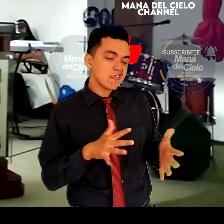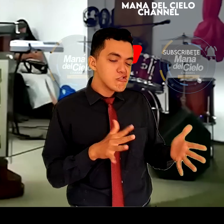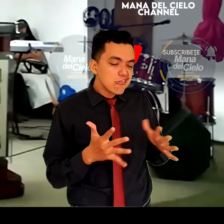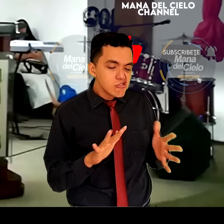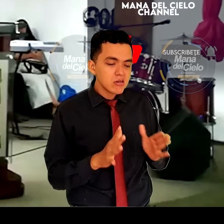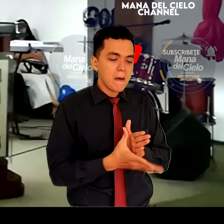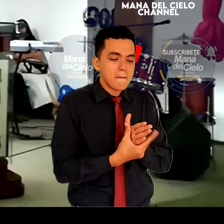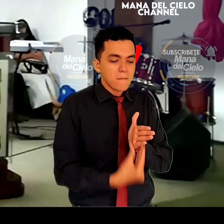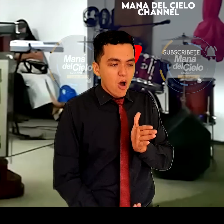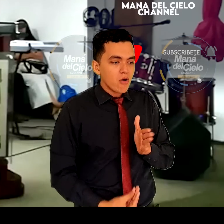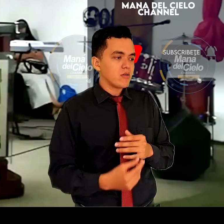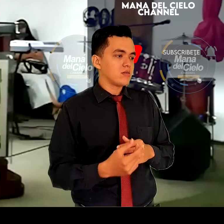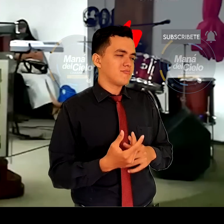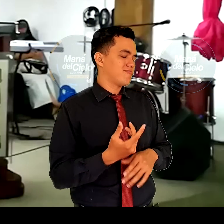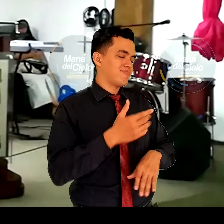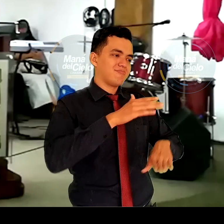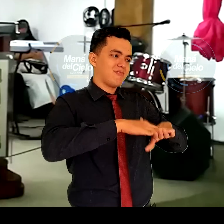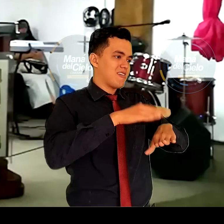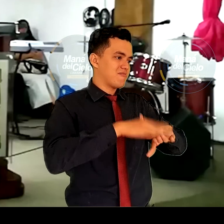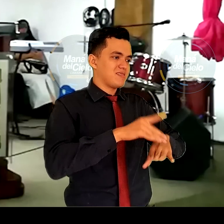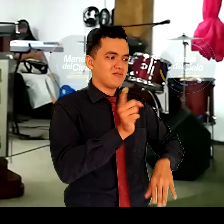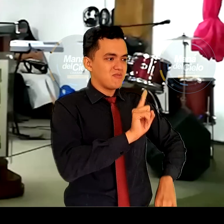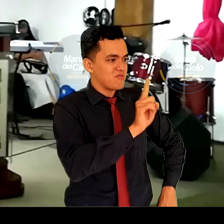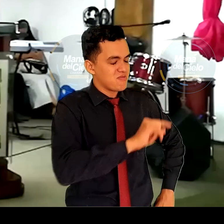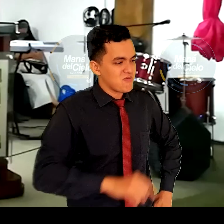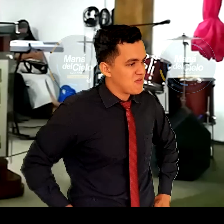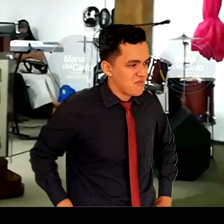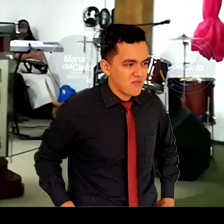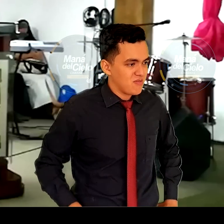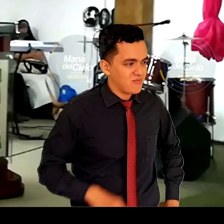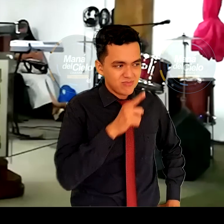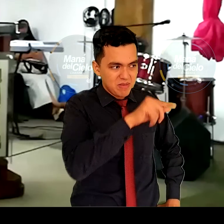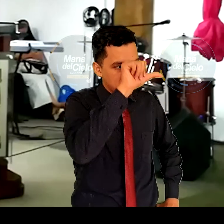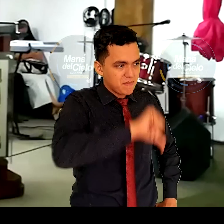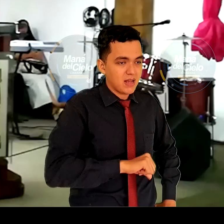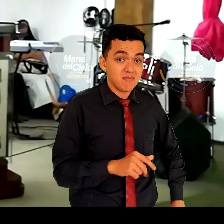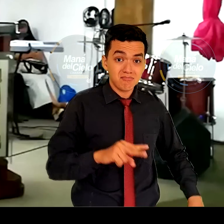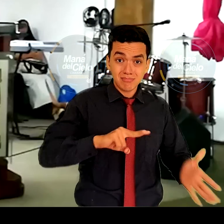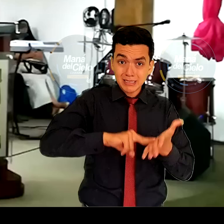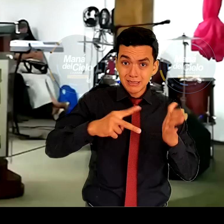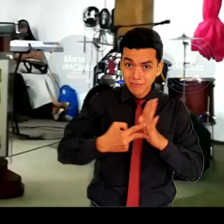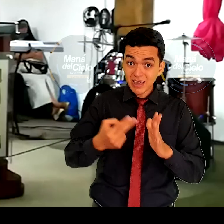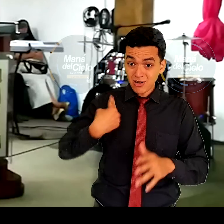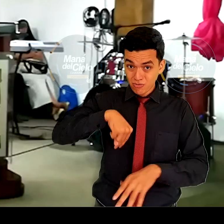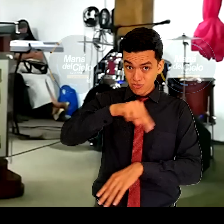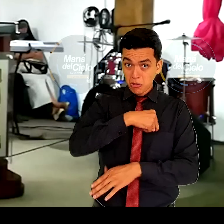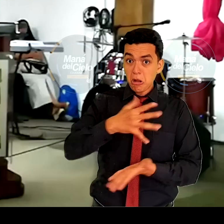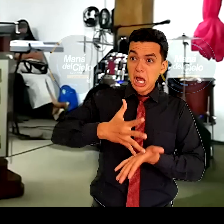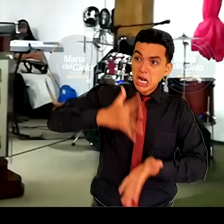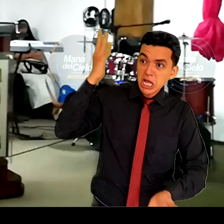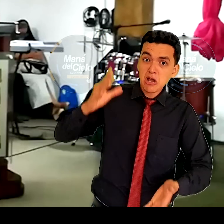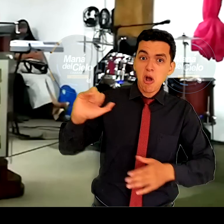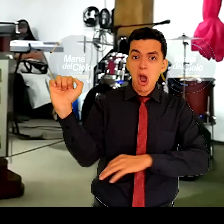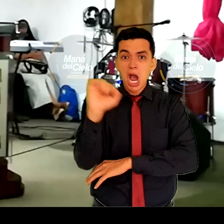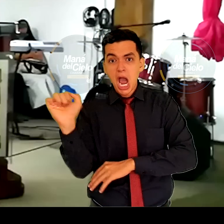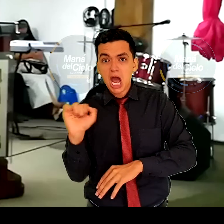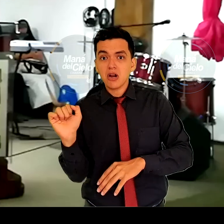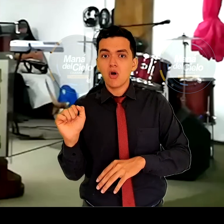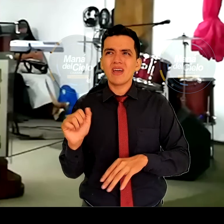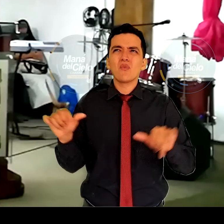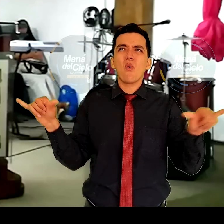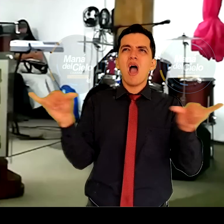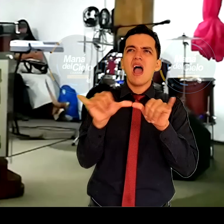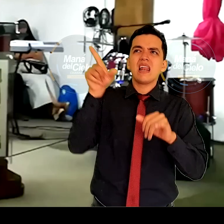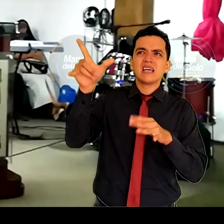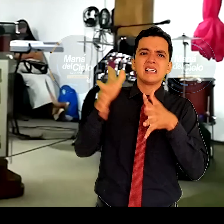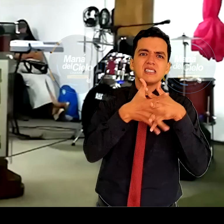Jesucristo no va a venir hasta que cada uno no tenga un carro y una casa nueva. No, yo no estoy predicando un evangelio en esta noche de prosperidad material, pero yo sí estoy